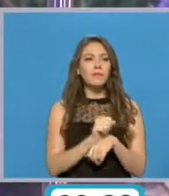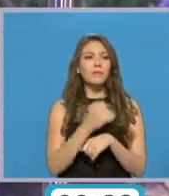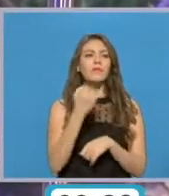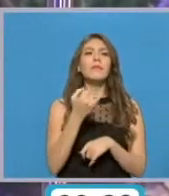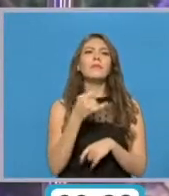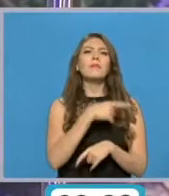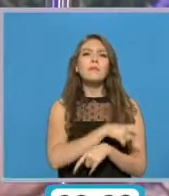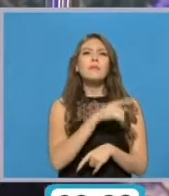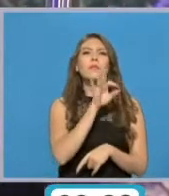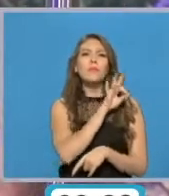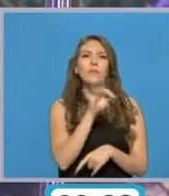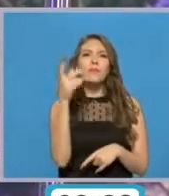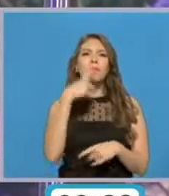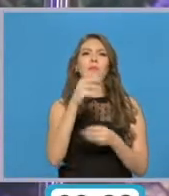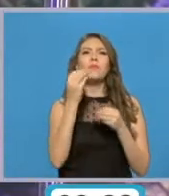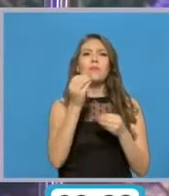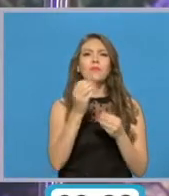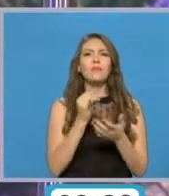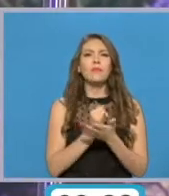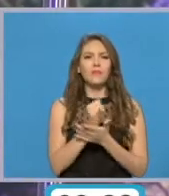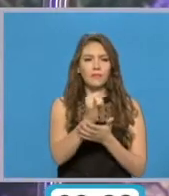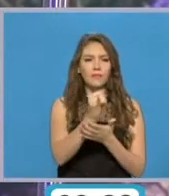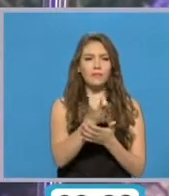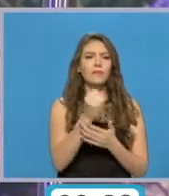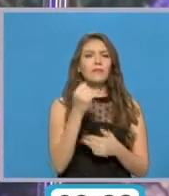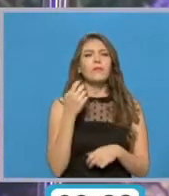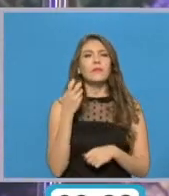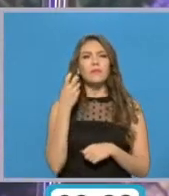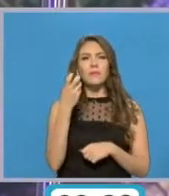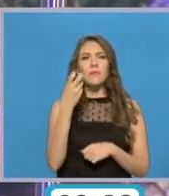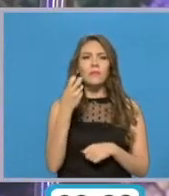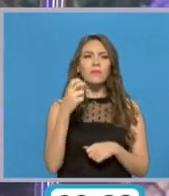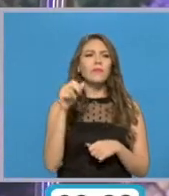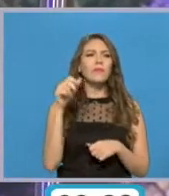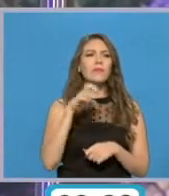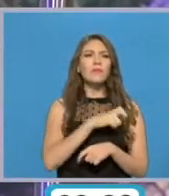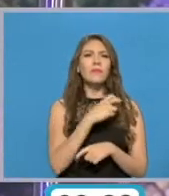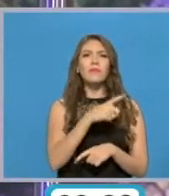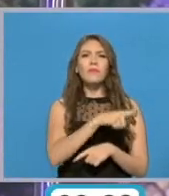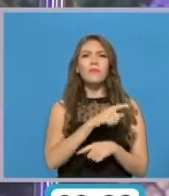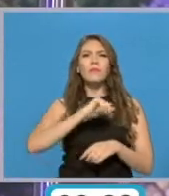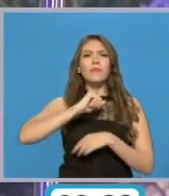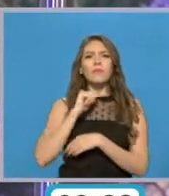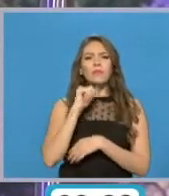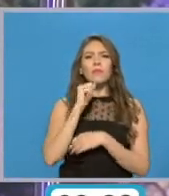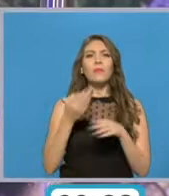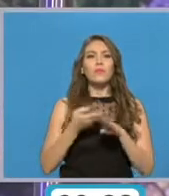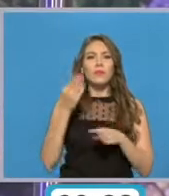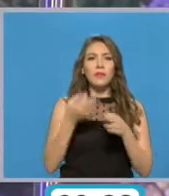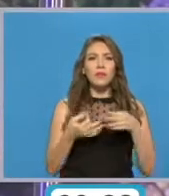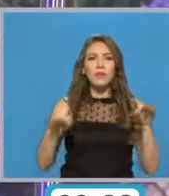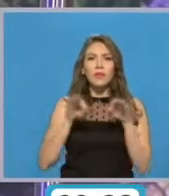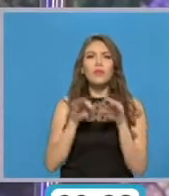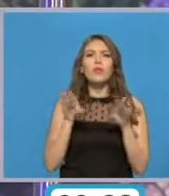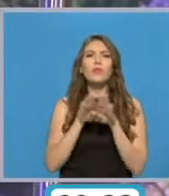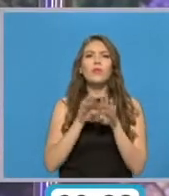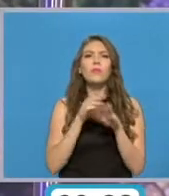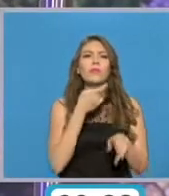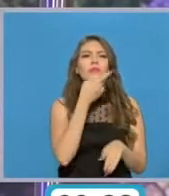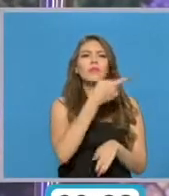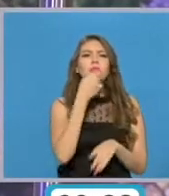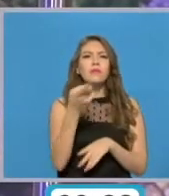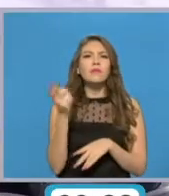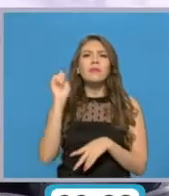muchas decisiones. Y una de ellas es, ¿por qué no este fin de semana se ha estado guardando algo que es tan importante como salir del closet o